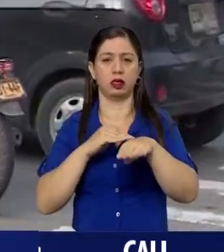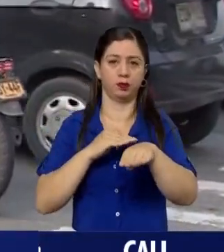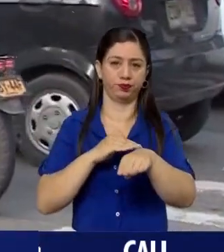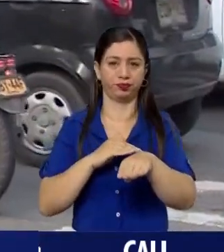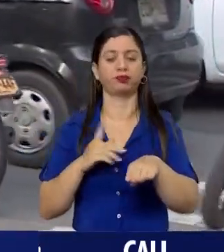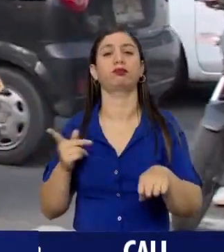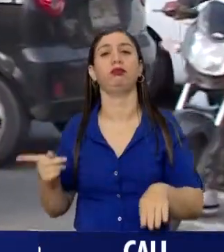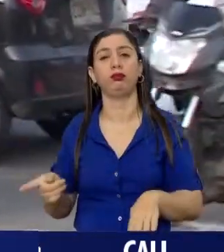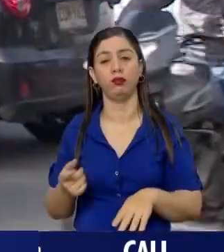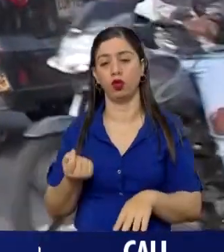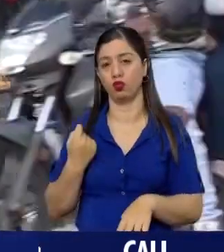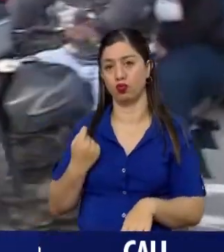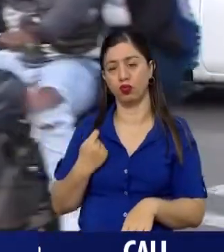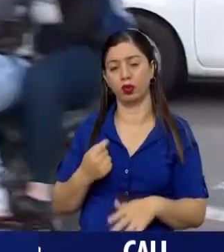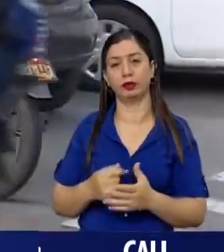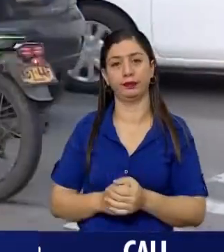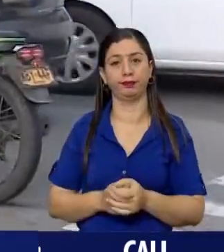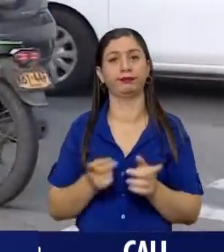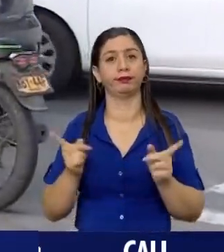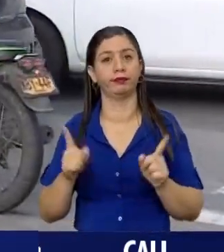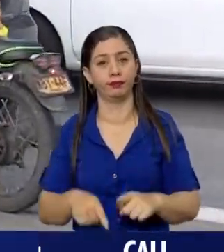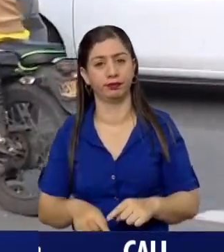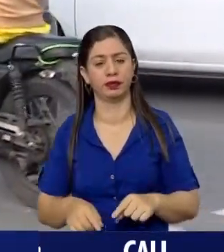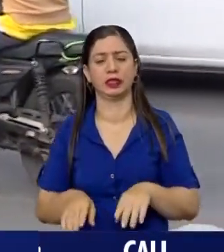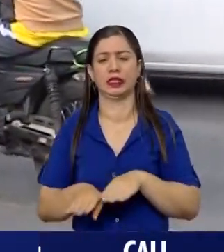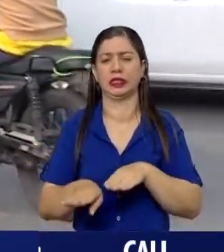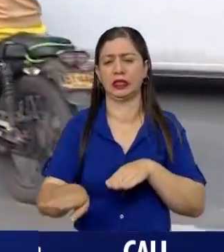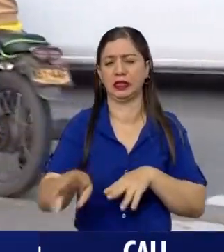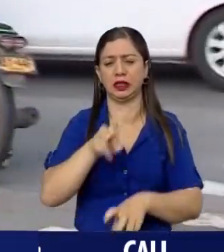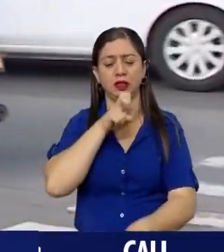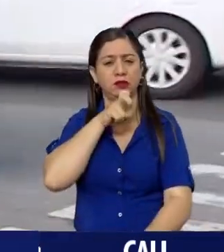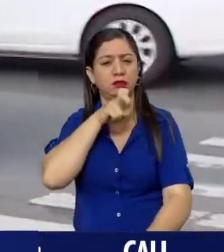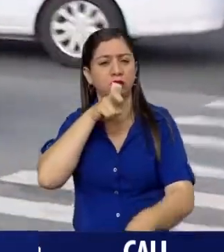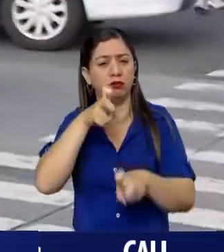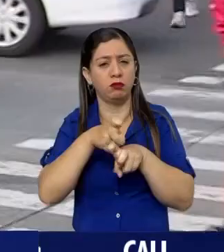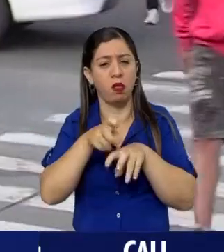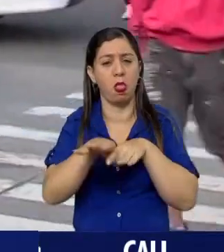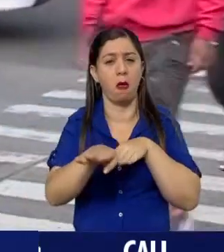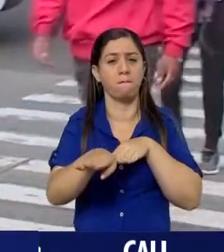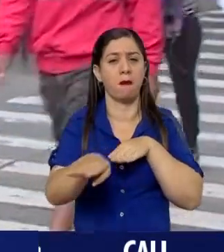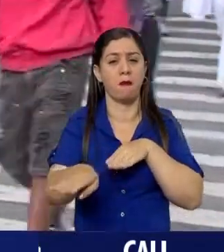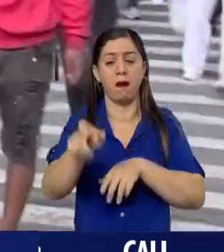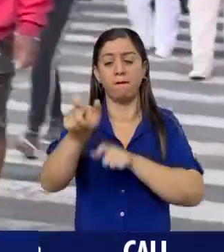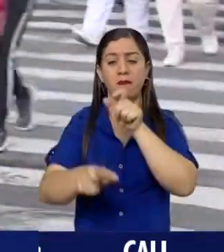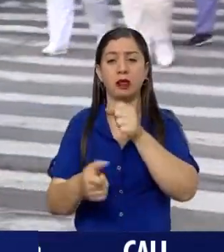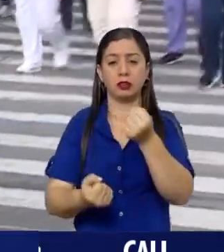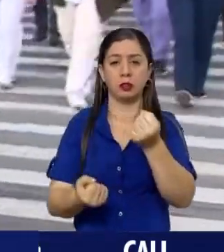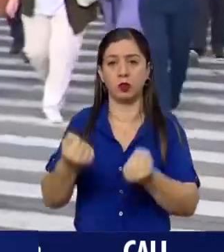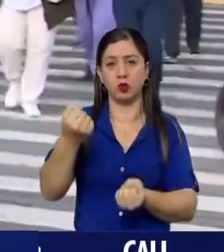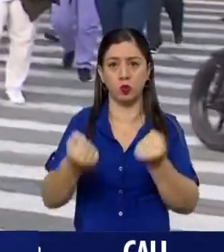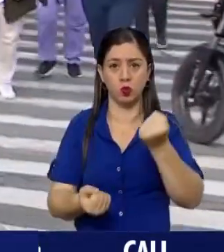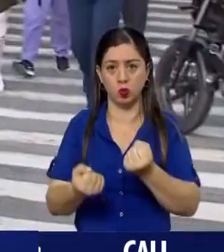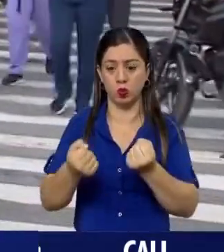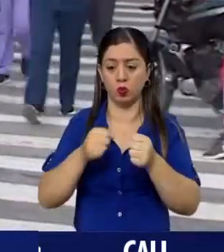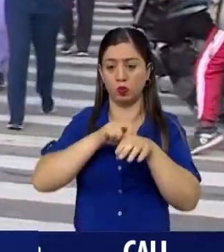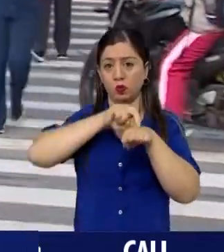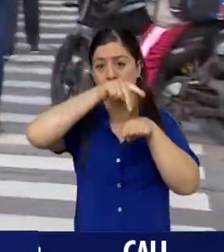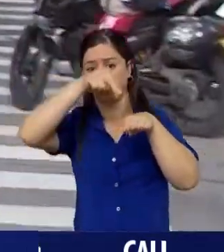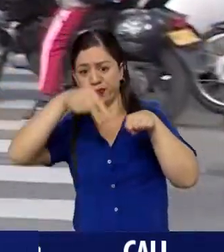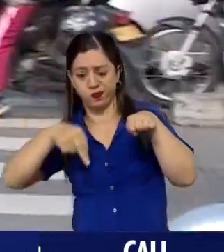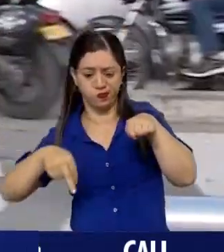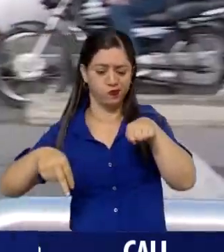Hace pocos minutos se registró inclusive un atasco bastante grande donde los conductores tuvieron que bajarse de los vehículos